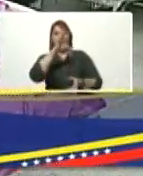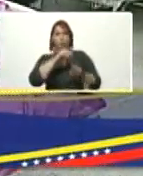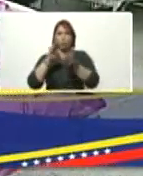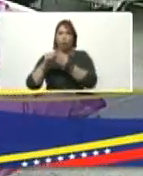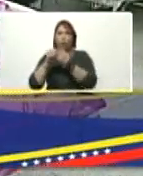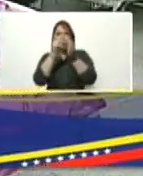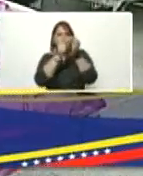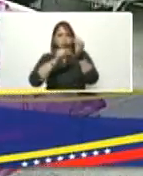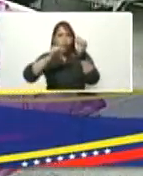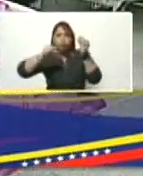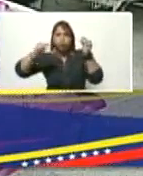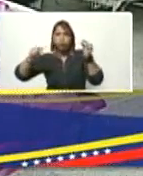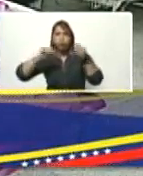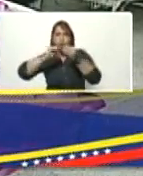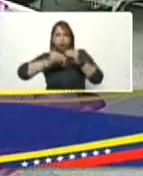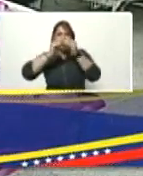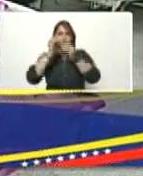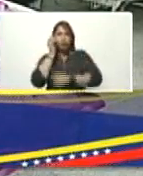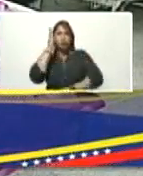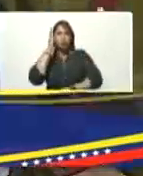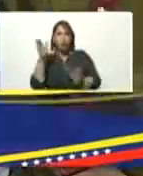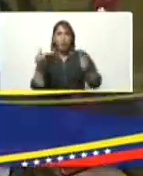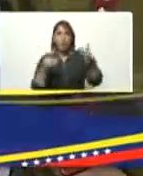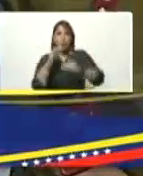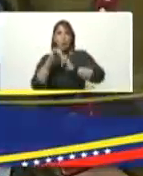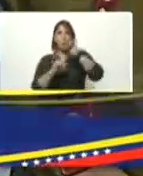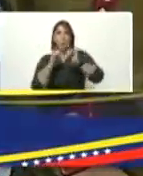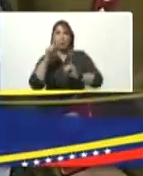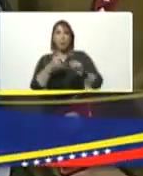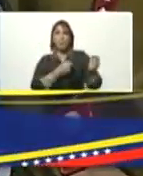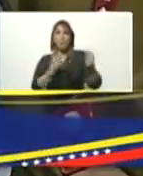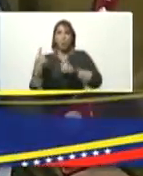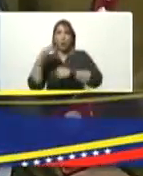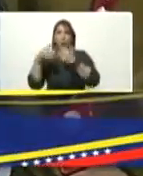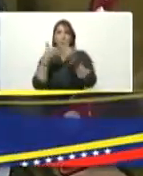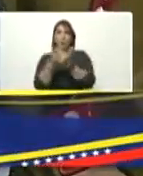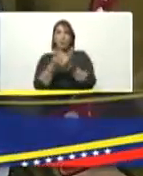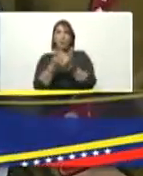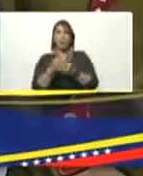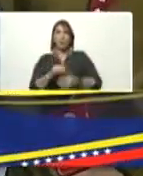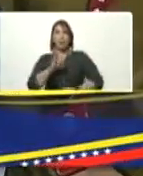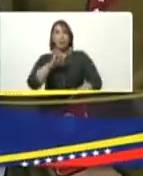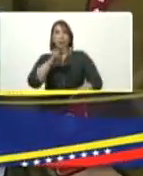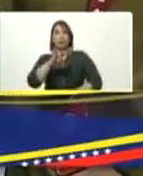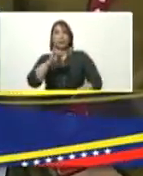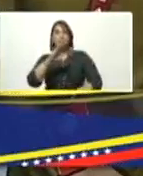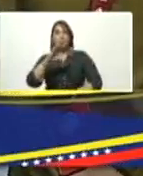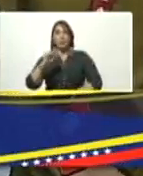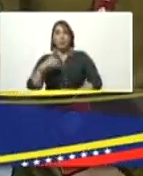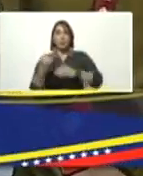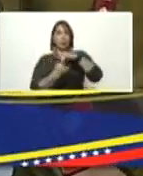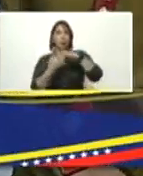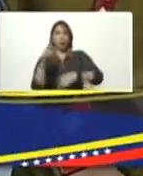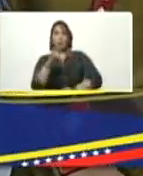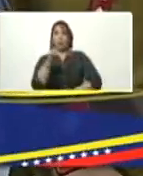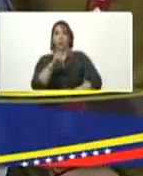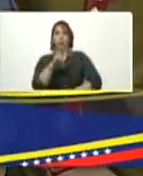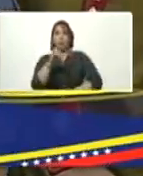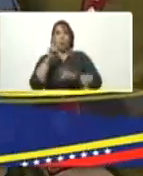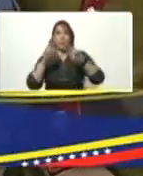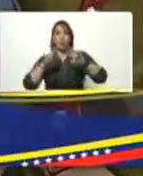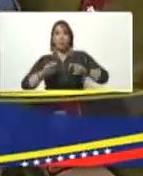filtros de incubadoras neonatales, son enviados al IBIC, Instituto Venezolano de Investigaciones Científicas,